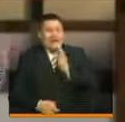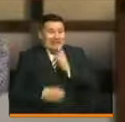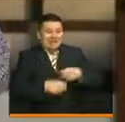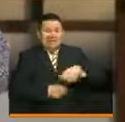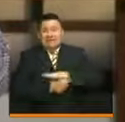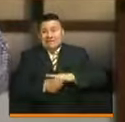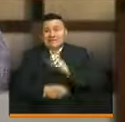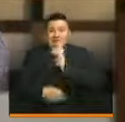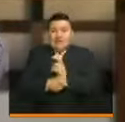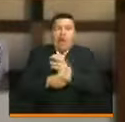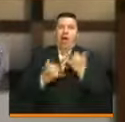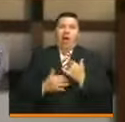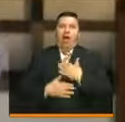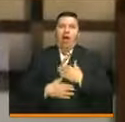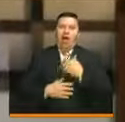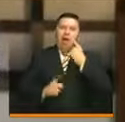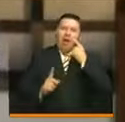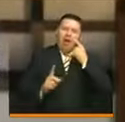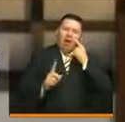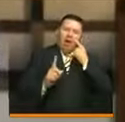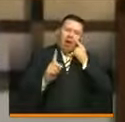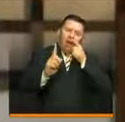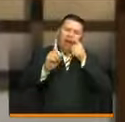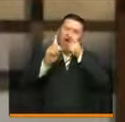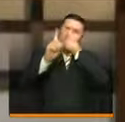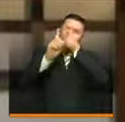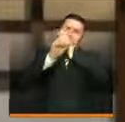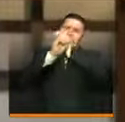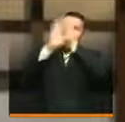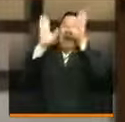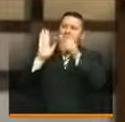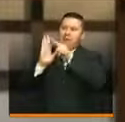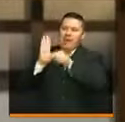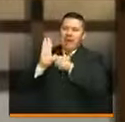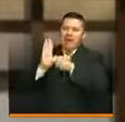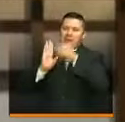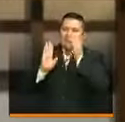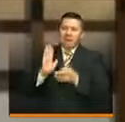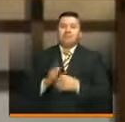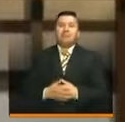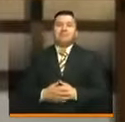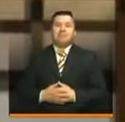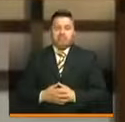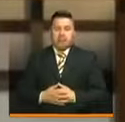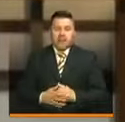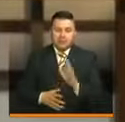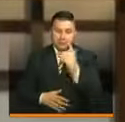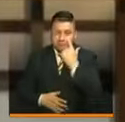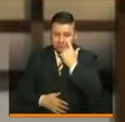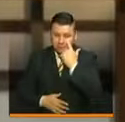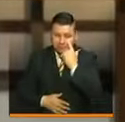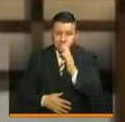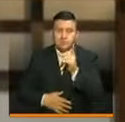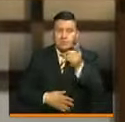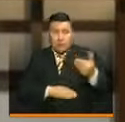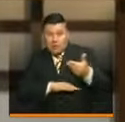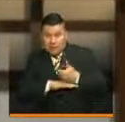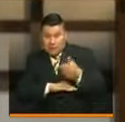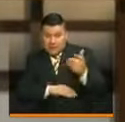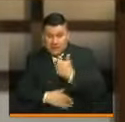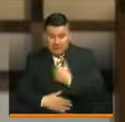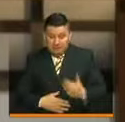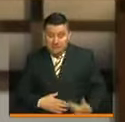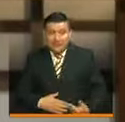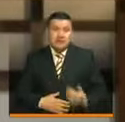dificultad pues hay un horizonte claro y una línea de acción definida. Mire, frente a su planteamiento,